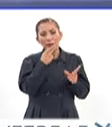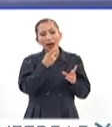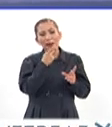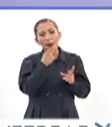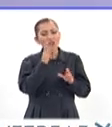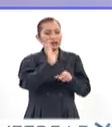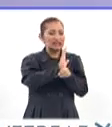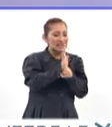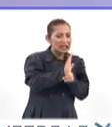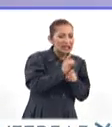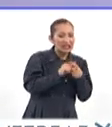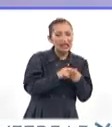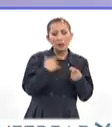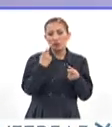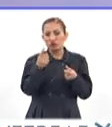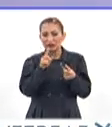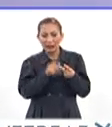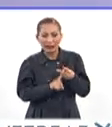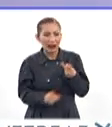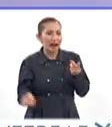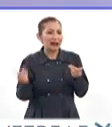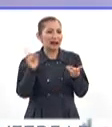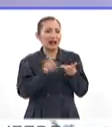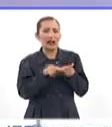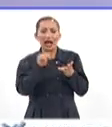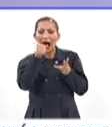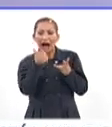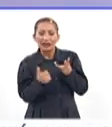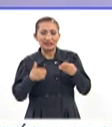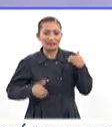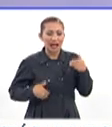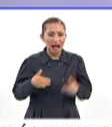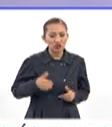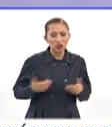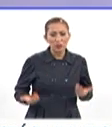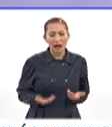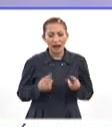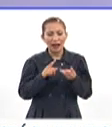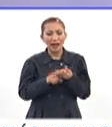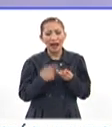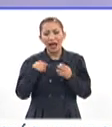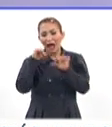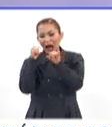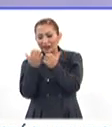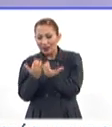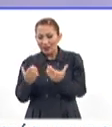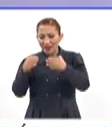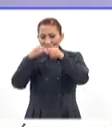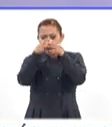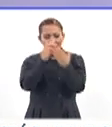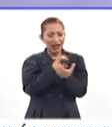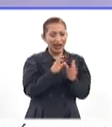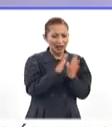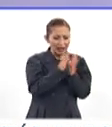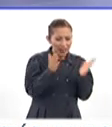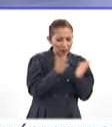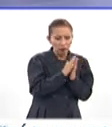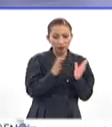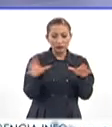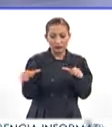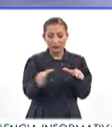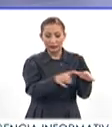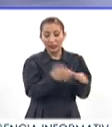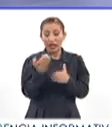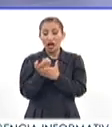hablamos de cine, hablamos de música, hablamos de artes escénicas, de artesanías, de editorial.